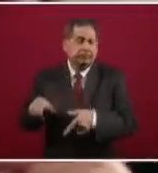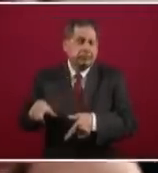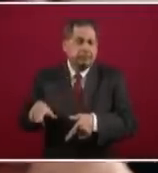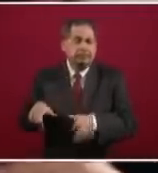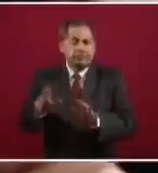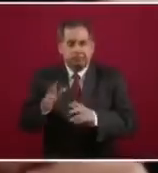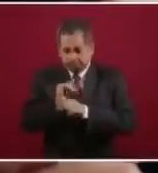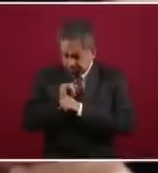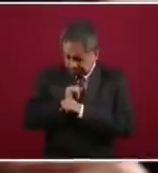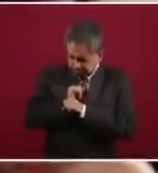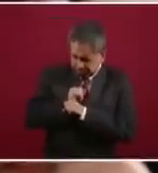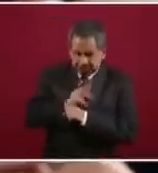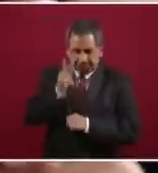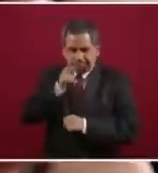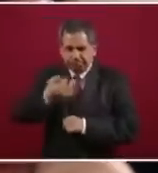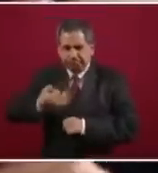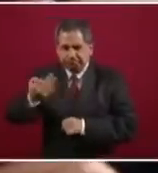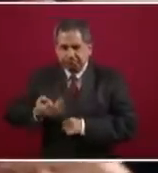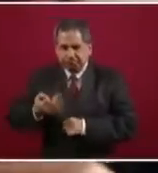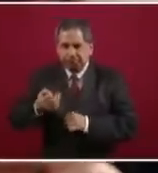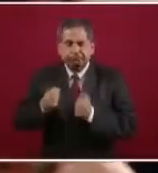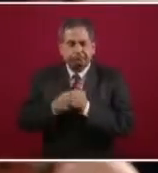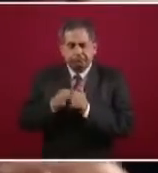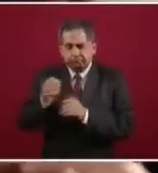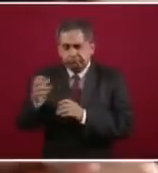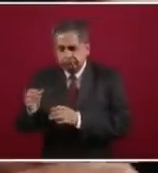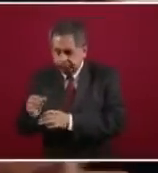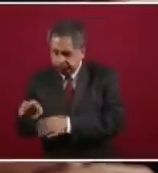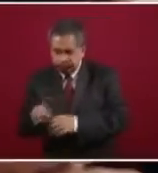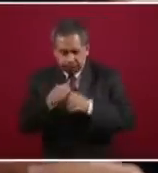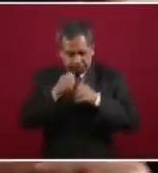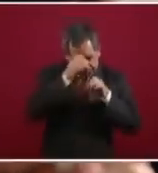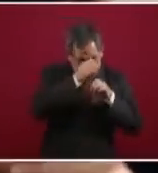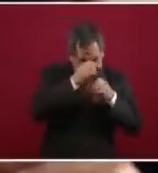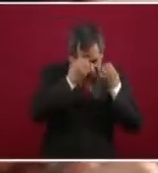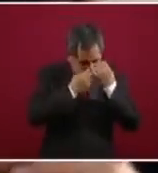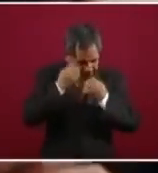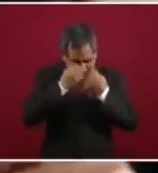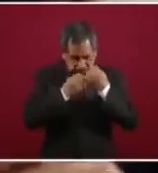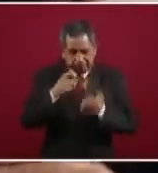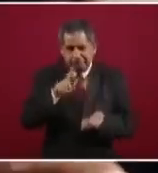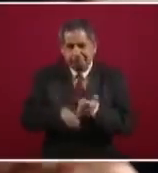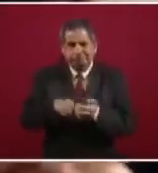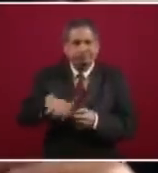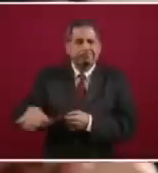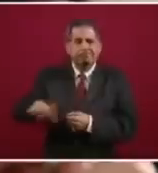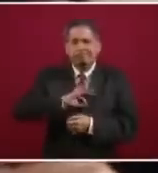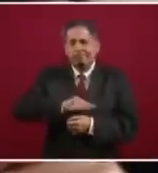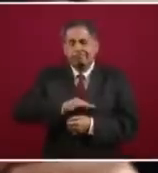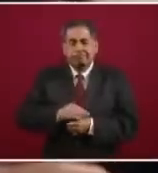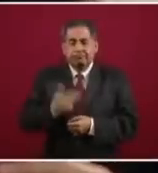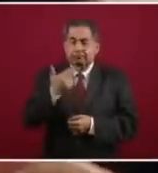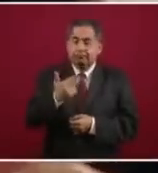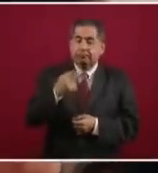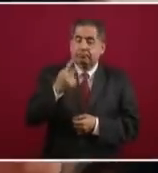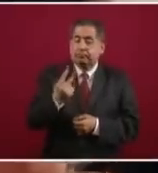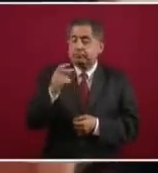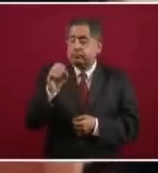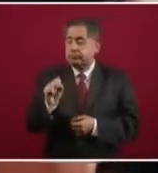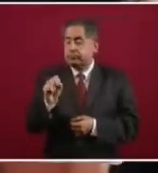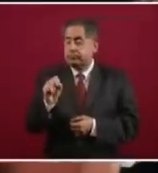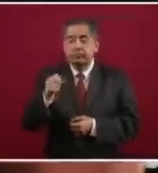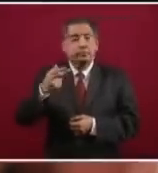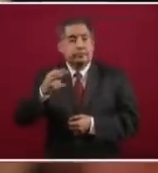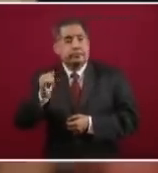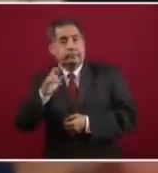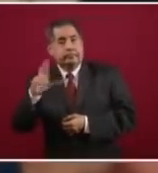reportaje donde constatamos con exámenes de laboratorio que este vital líquido contiene H2S, hierro en